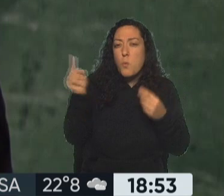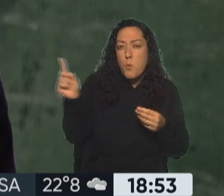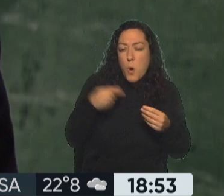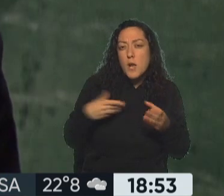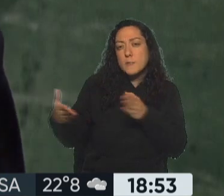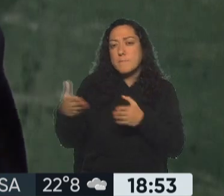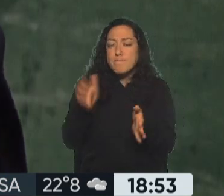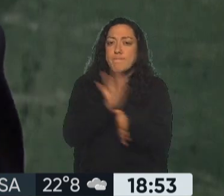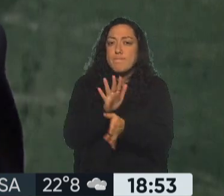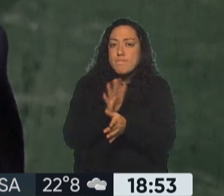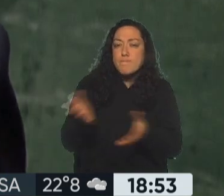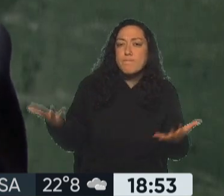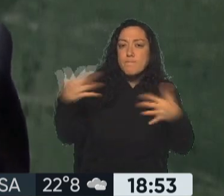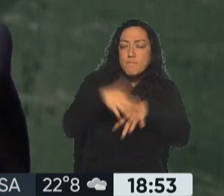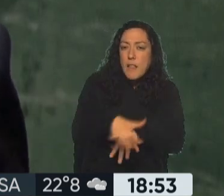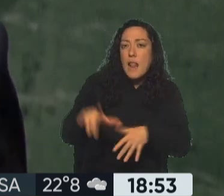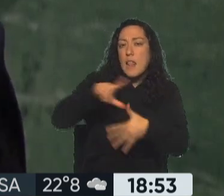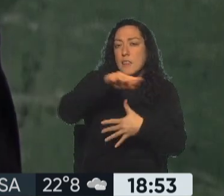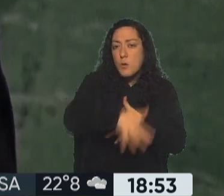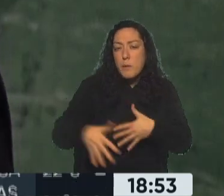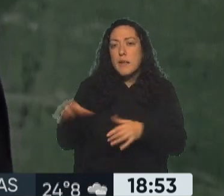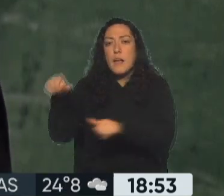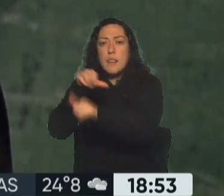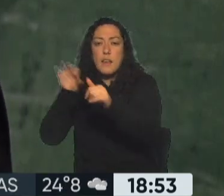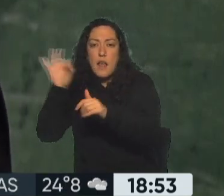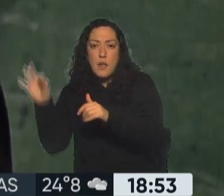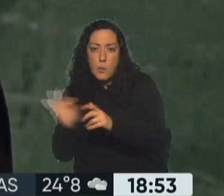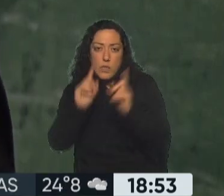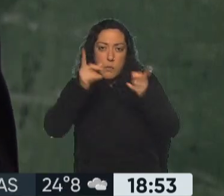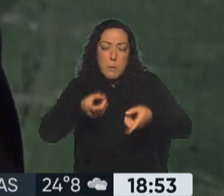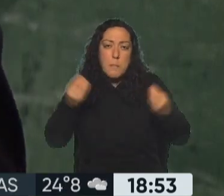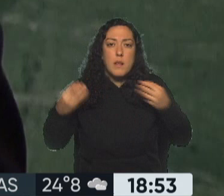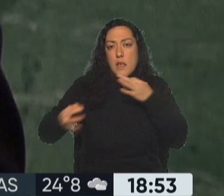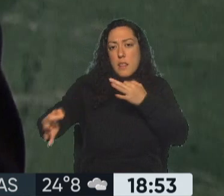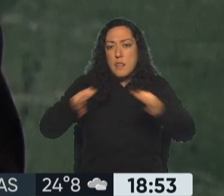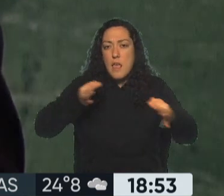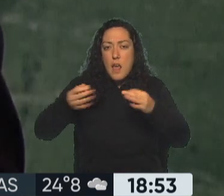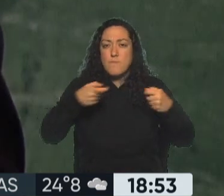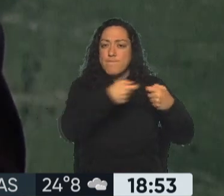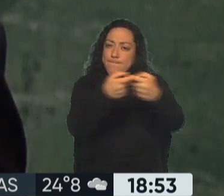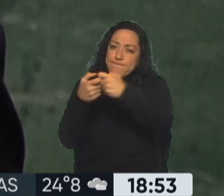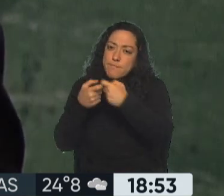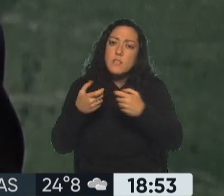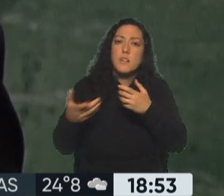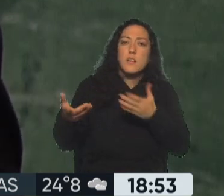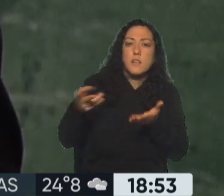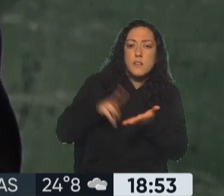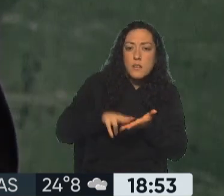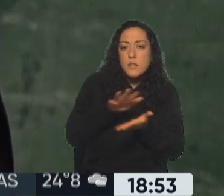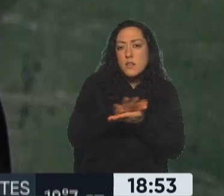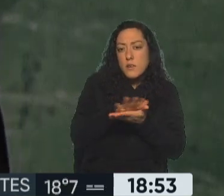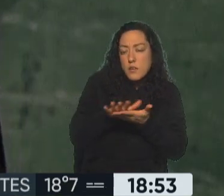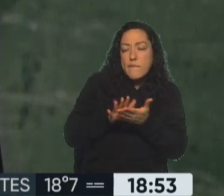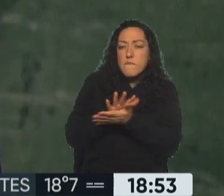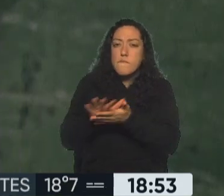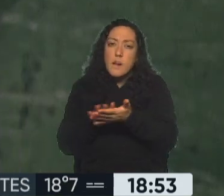de integración con América Latina y el Caribe y fortalecer el diálogo con todos nuestros socios a través de la concertación